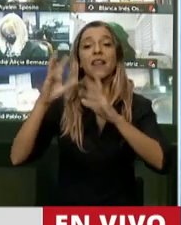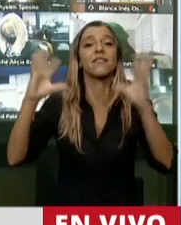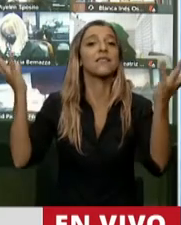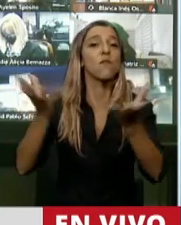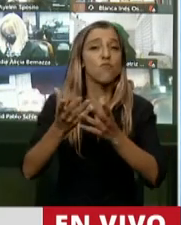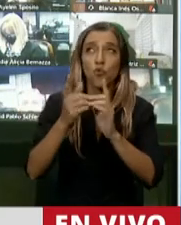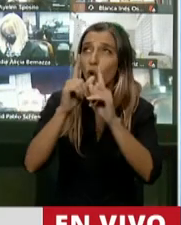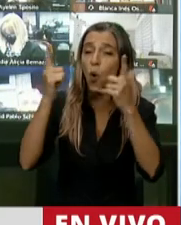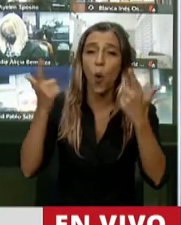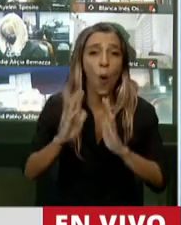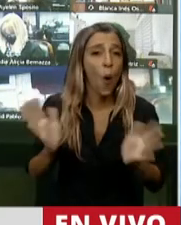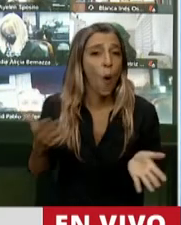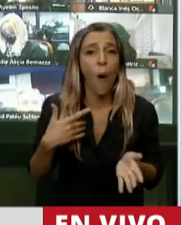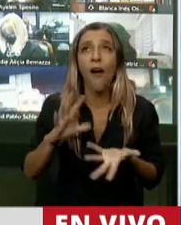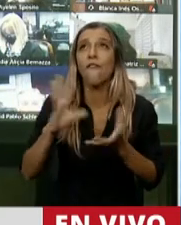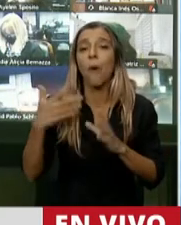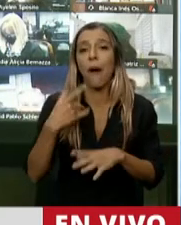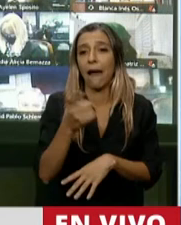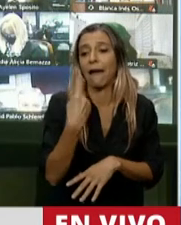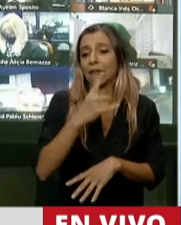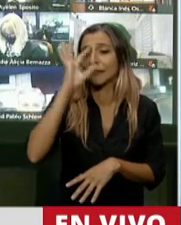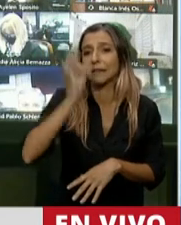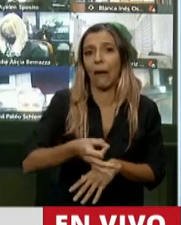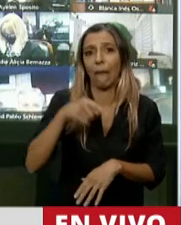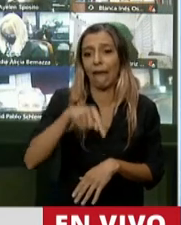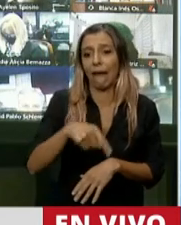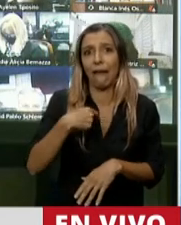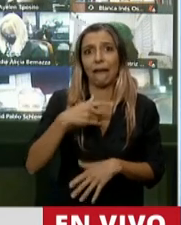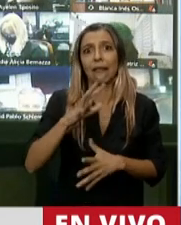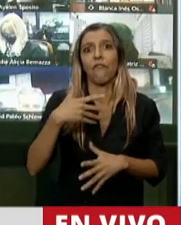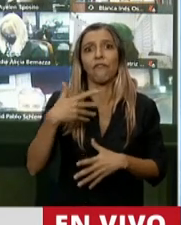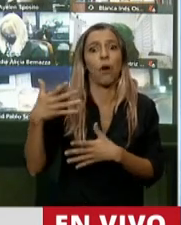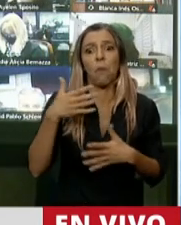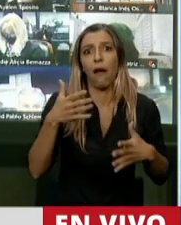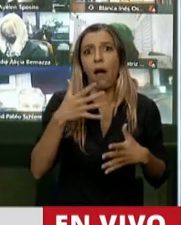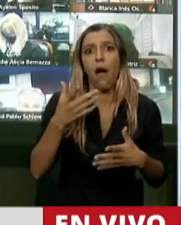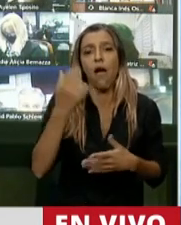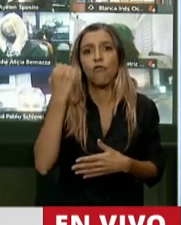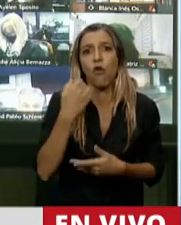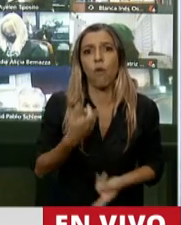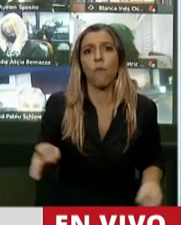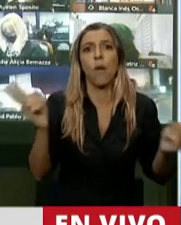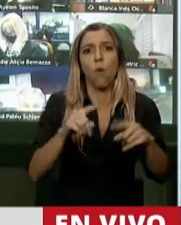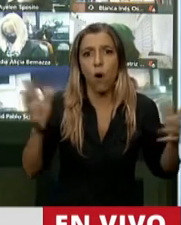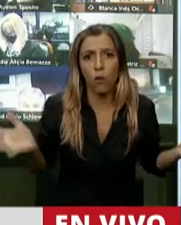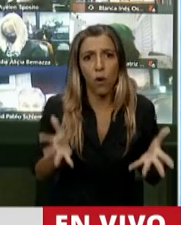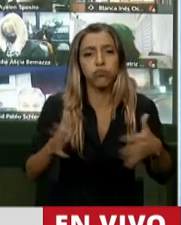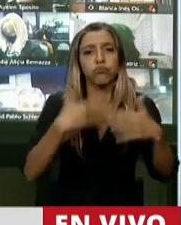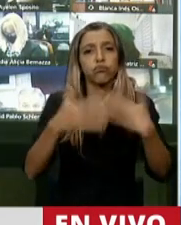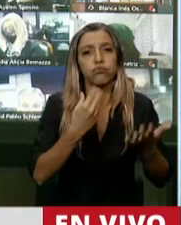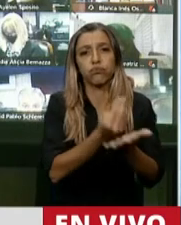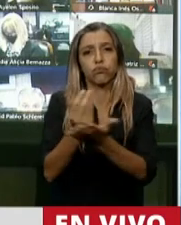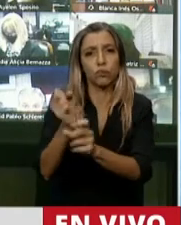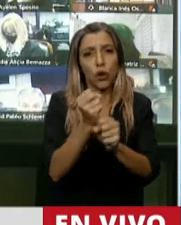indique que vamos a encontrar el camino de la recuperación económica, de la generación de